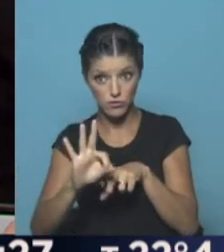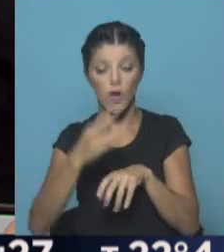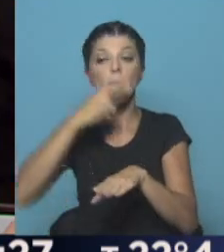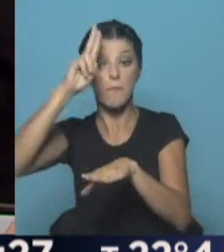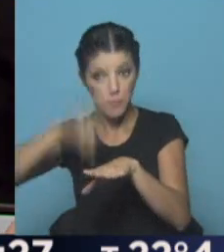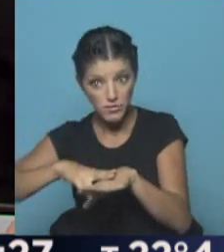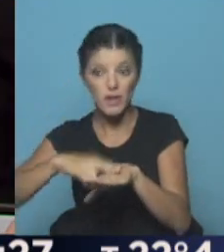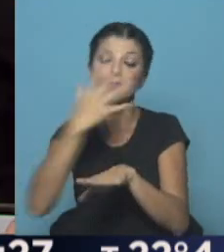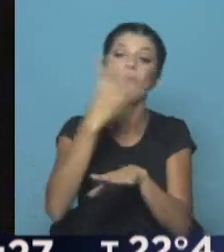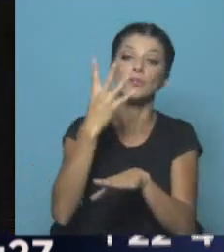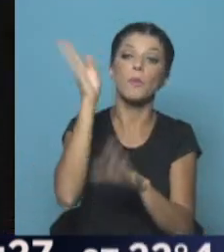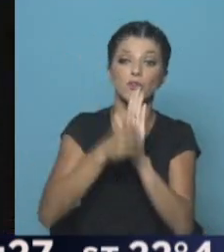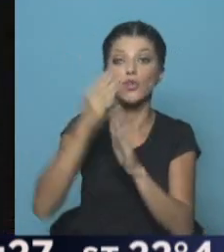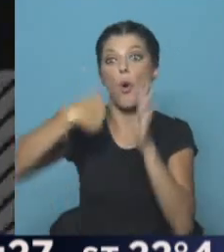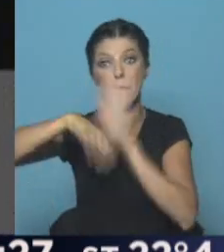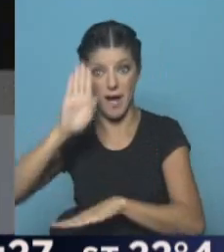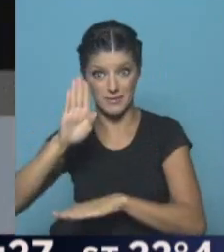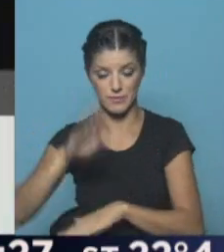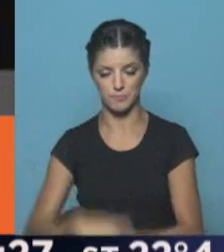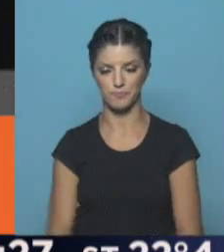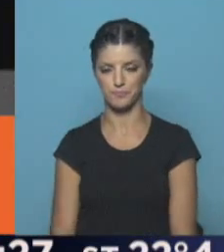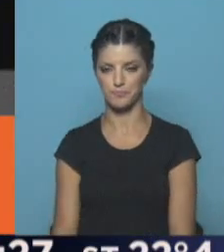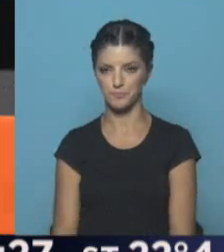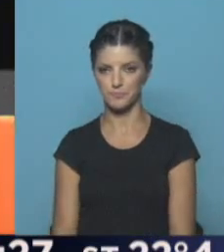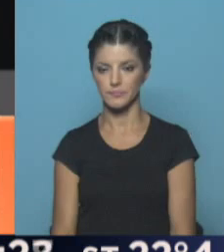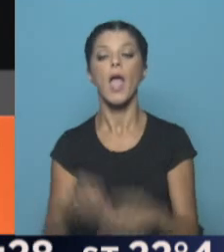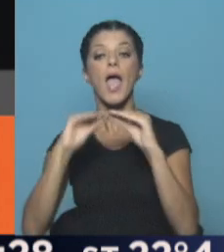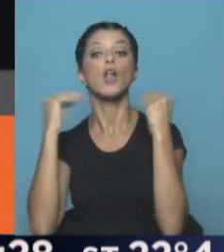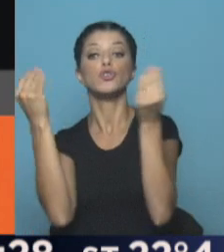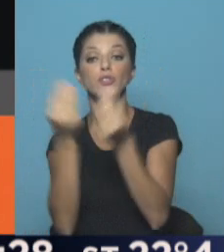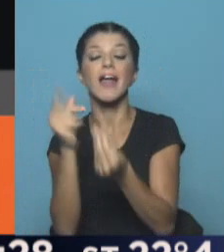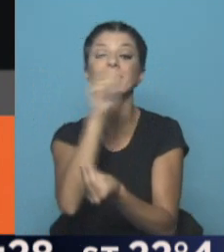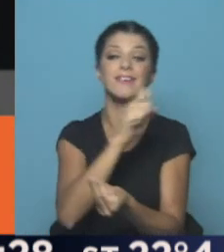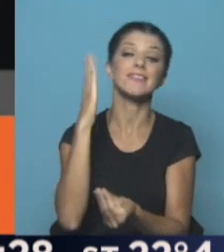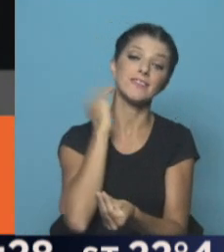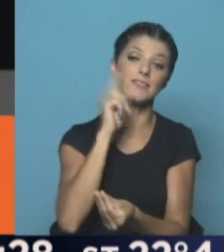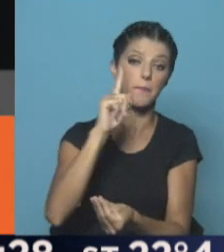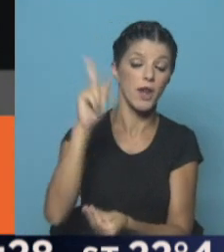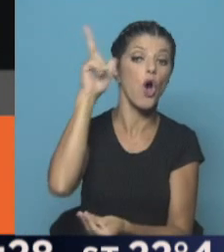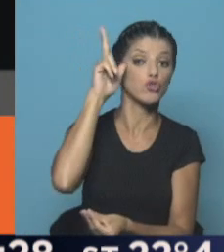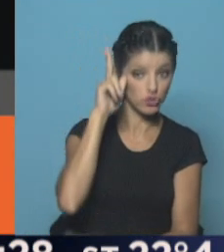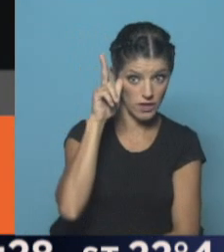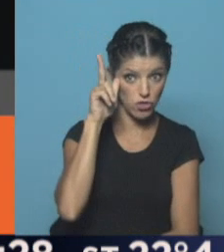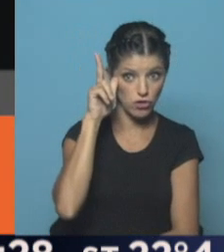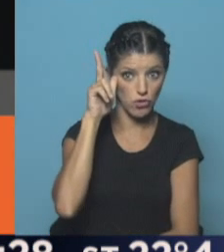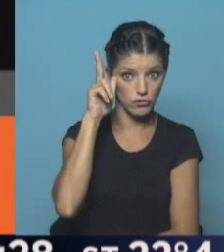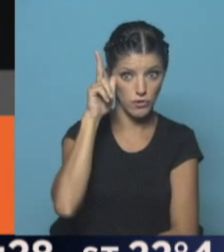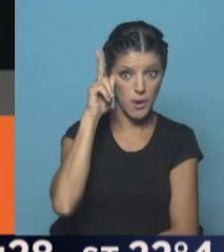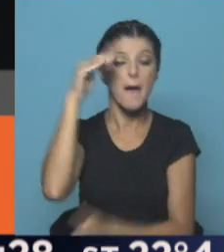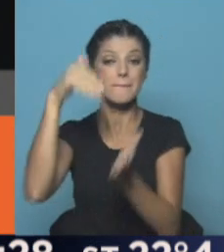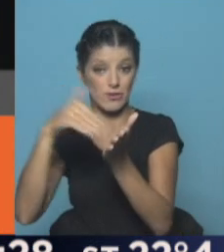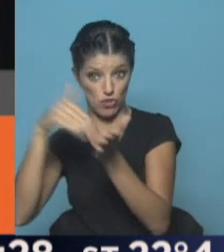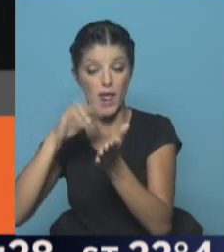del 54%. El monto exteriorizado fueron 116 mil 800 millones